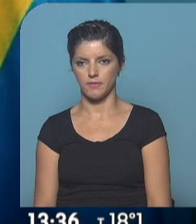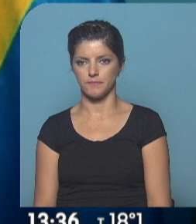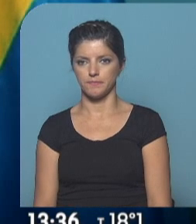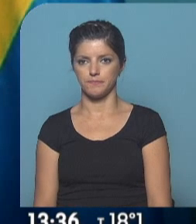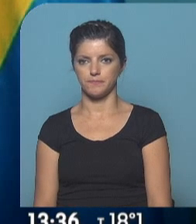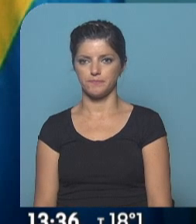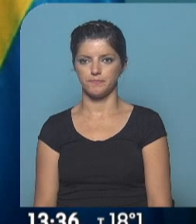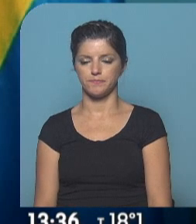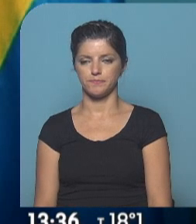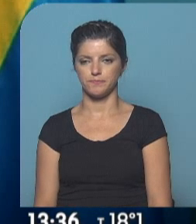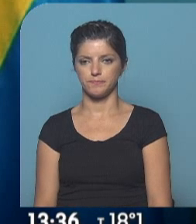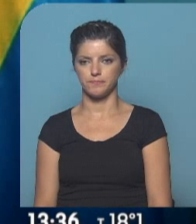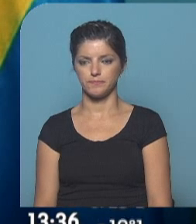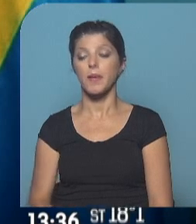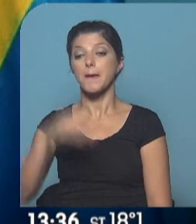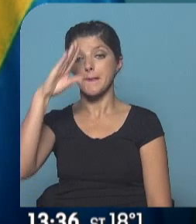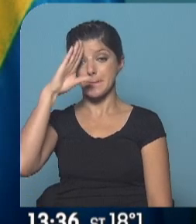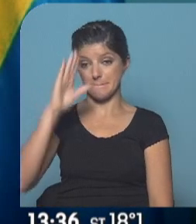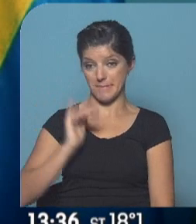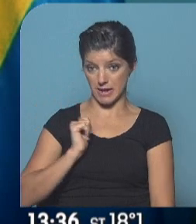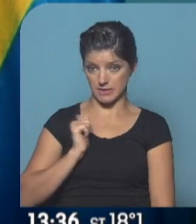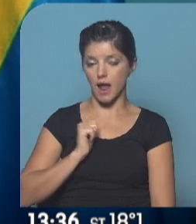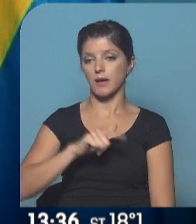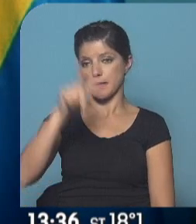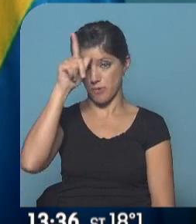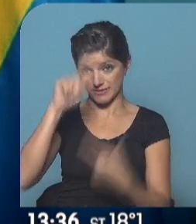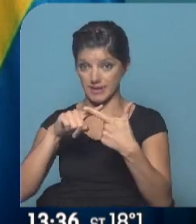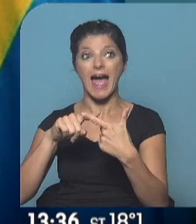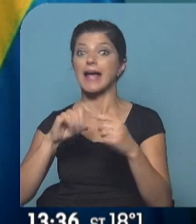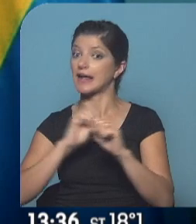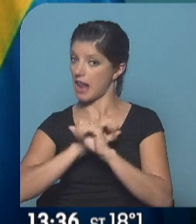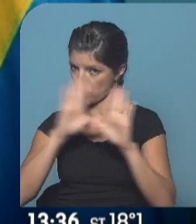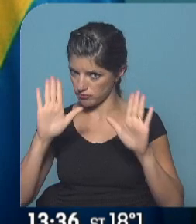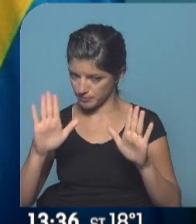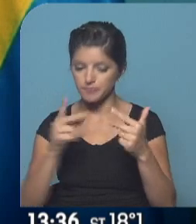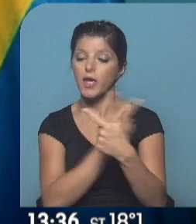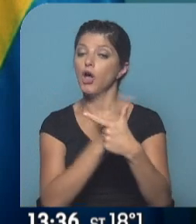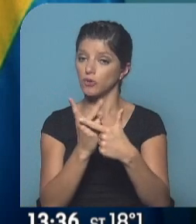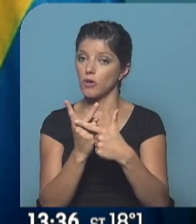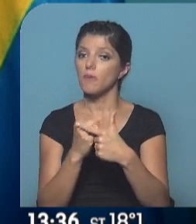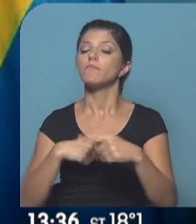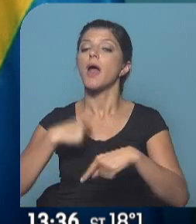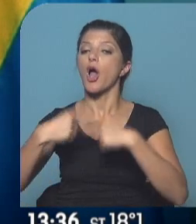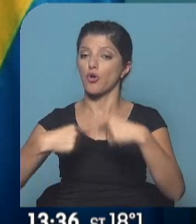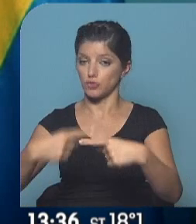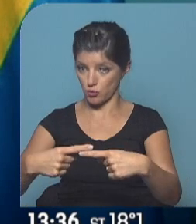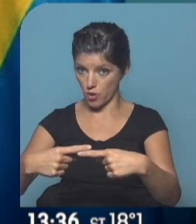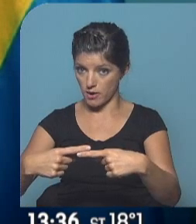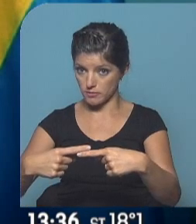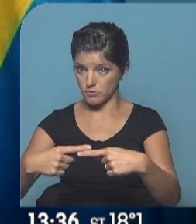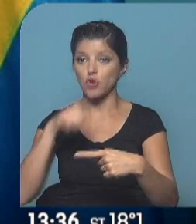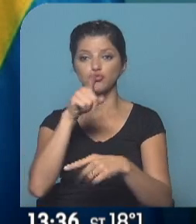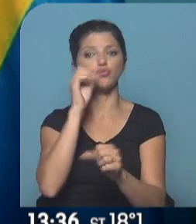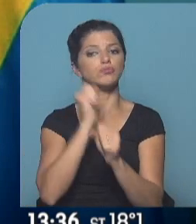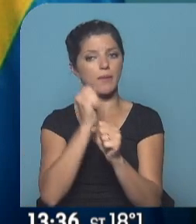Las fuerzas militares y de policía, y que quede muy claro, continuarán cumpliendo con sus